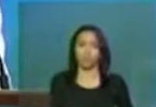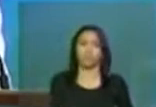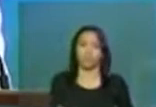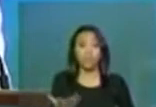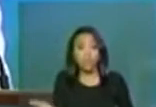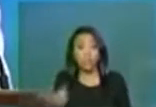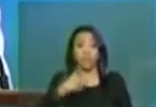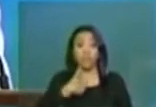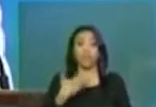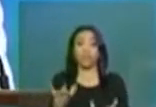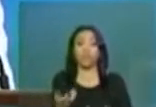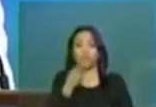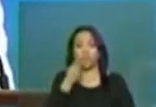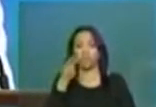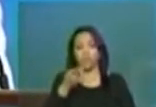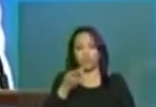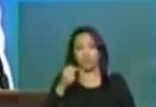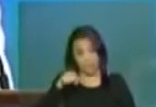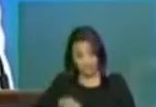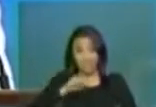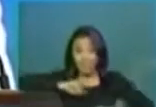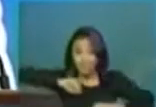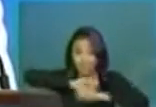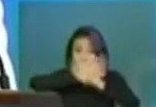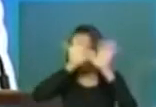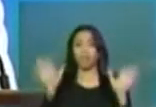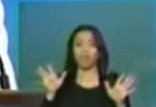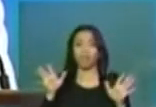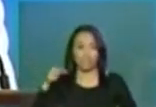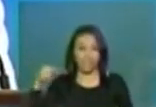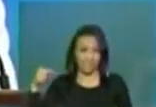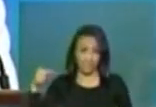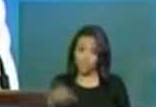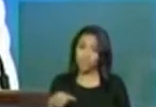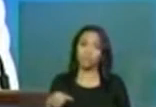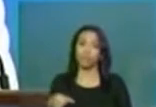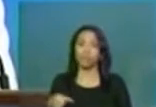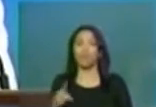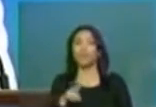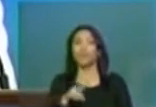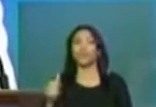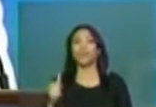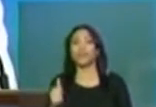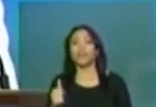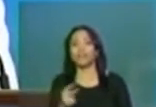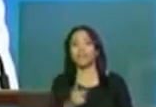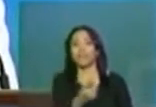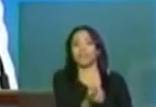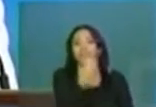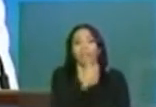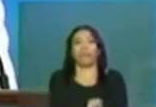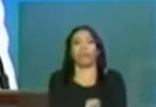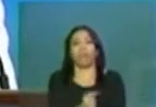Yo quiero dejar claro, que esto no me fará recuar diante